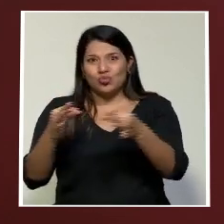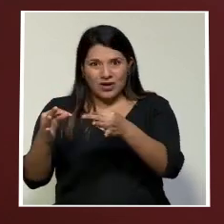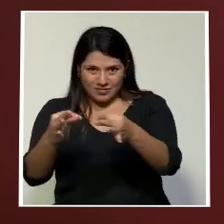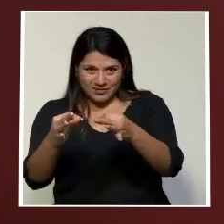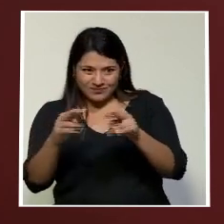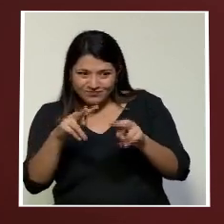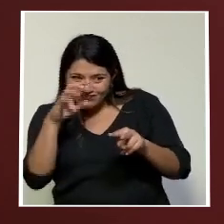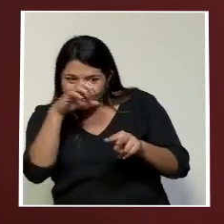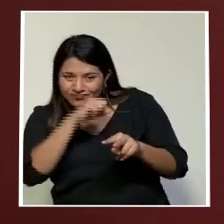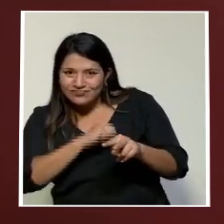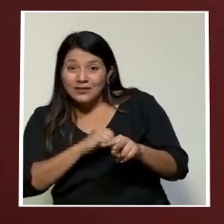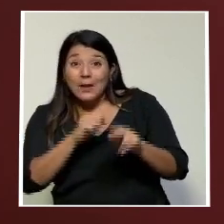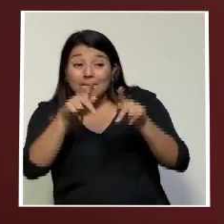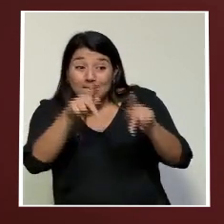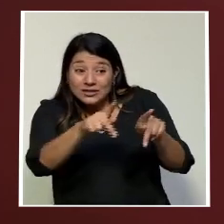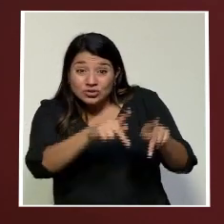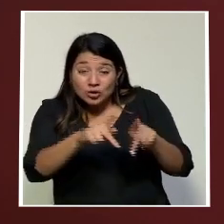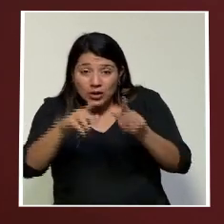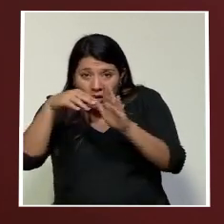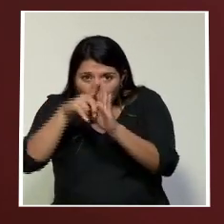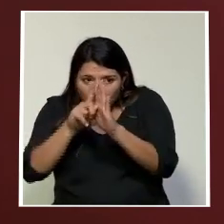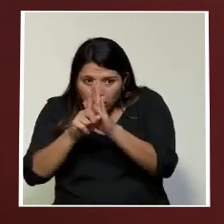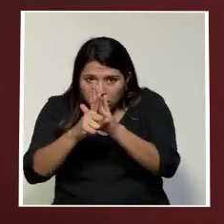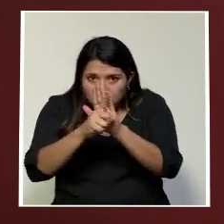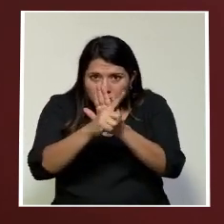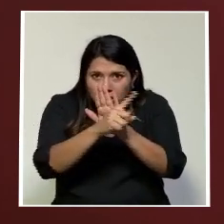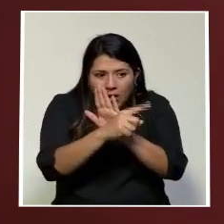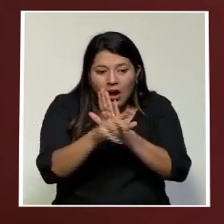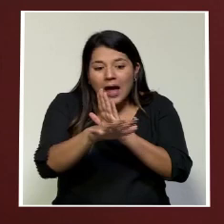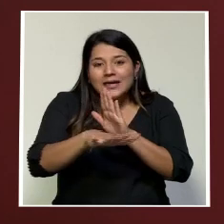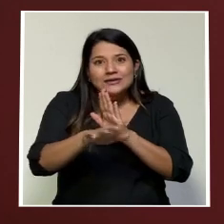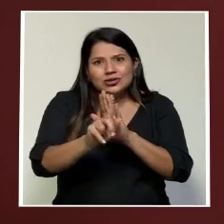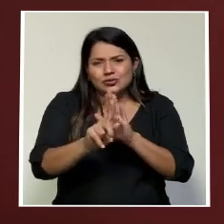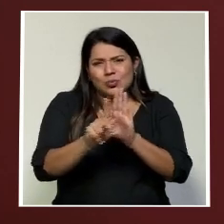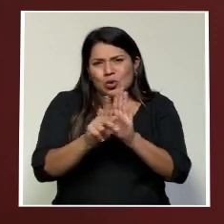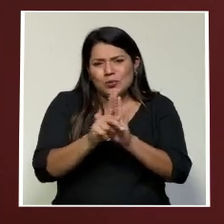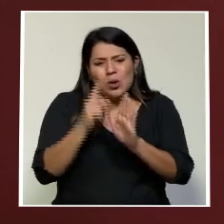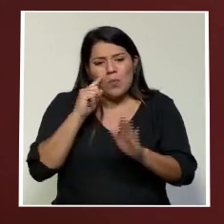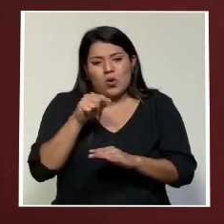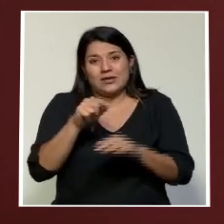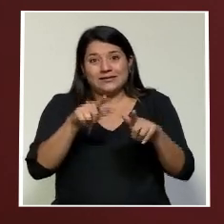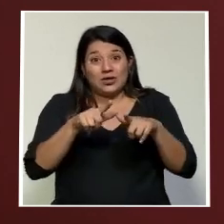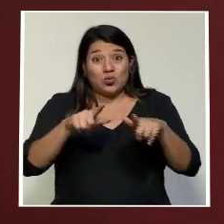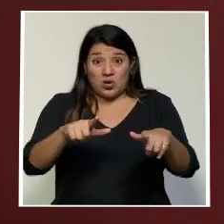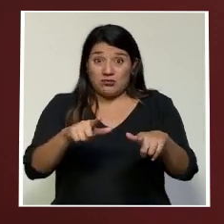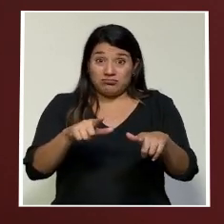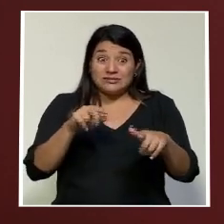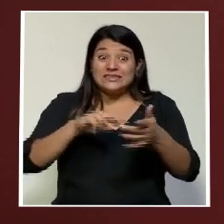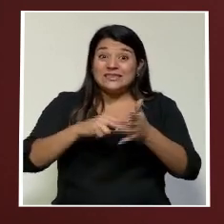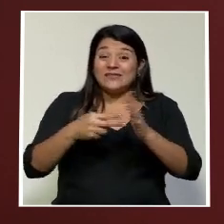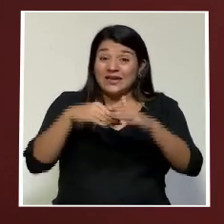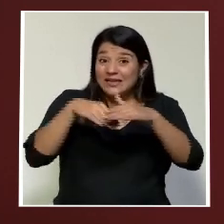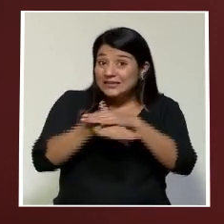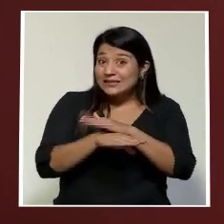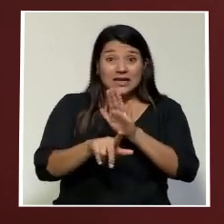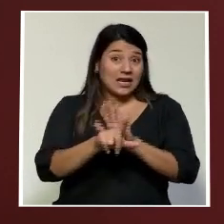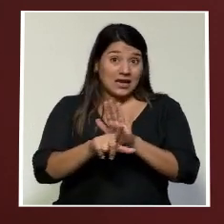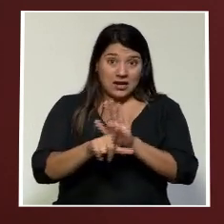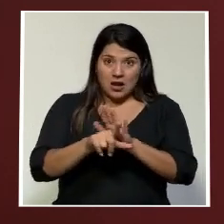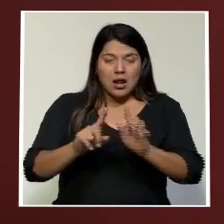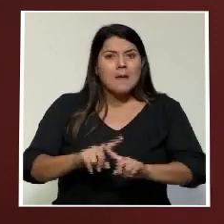genera, sin duda alguna, es un riesgo para las personas que están ingresando, que lo hacen de manera ilegal, pero también es un